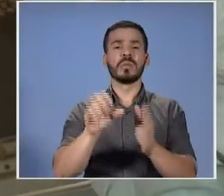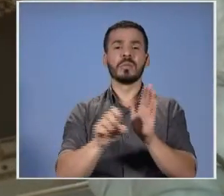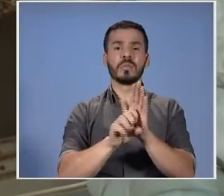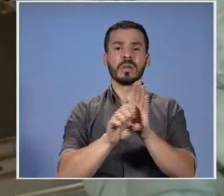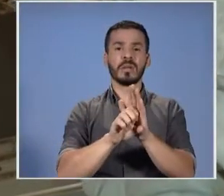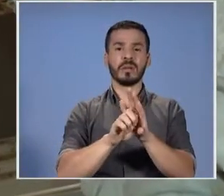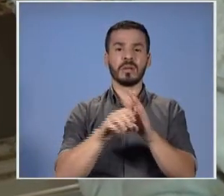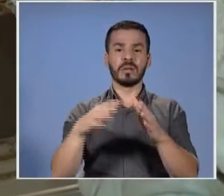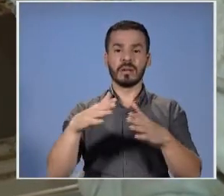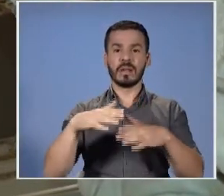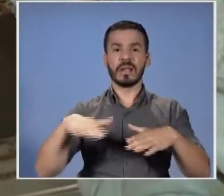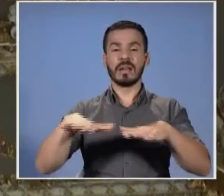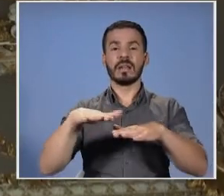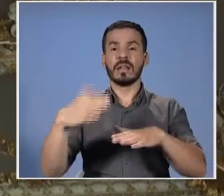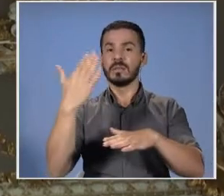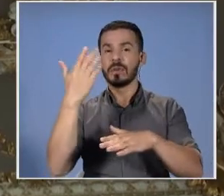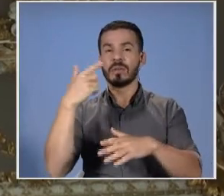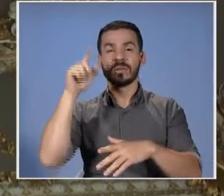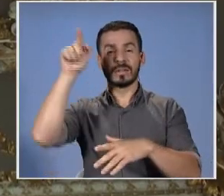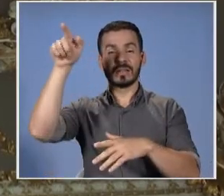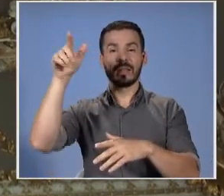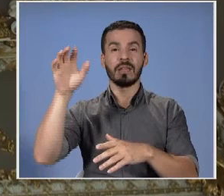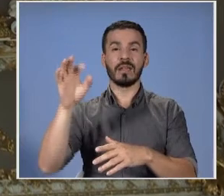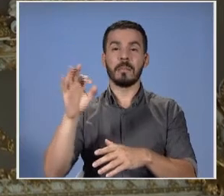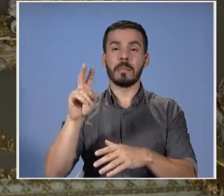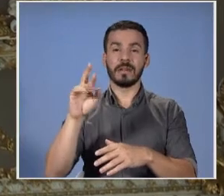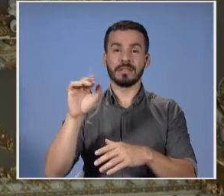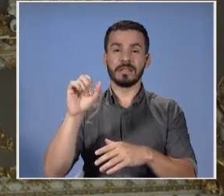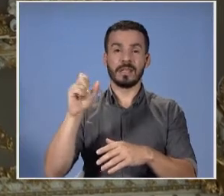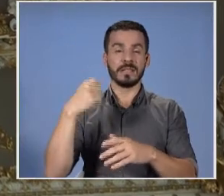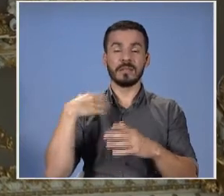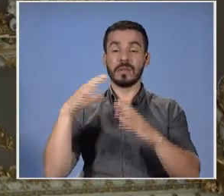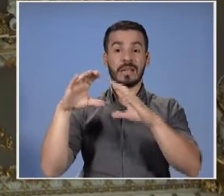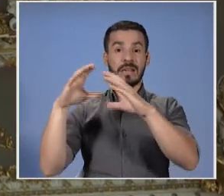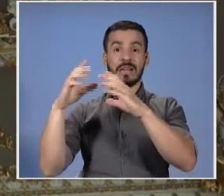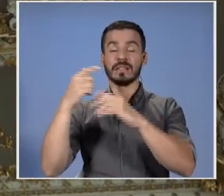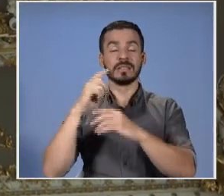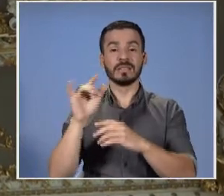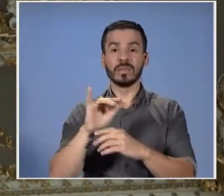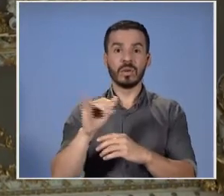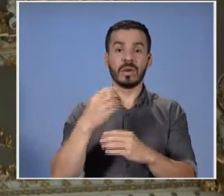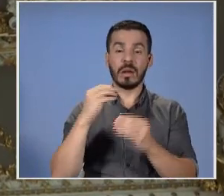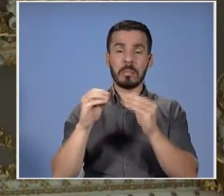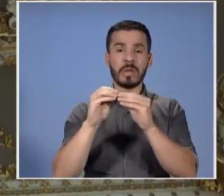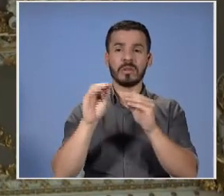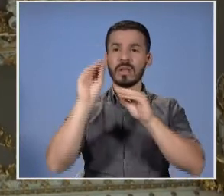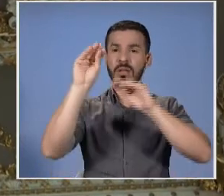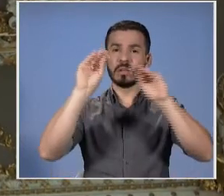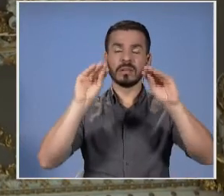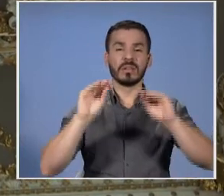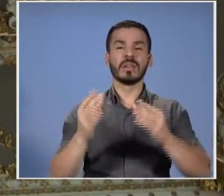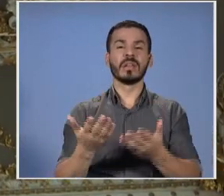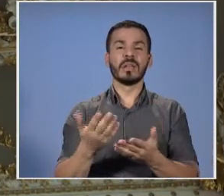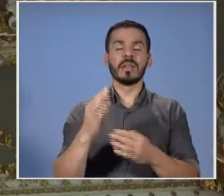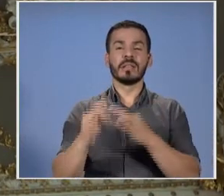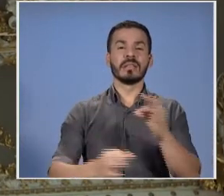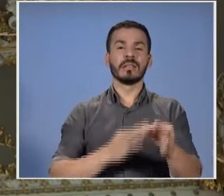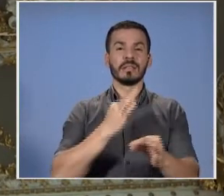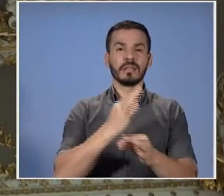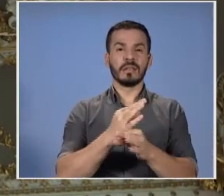la Galería de los Espejos del Palacio de Versalles, pero no es simplemente un modelo clasicista, sino que la mayoría de la ornamentación es una ornamentación de